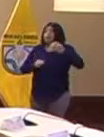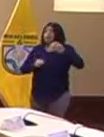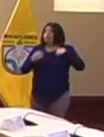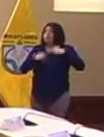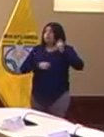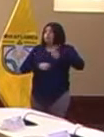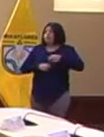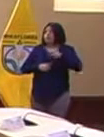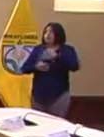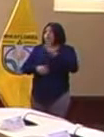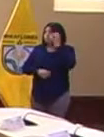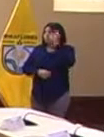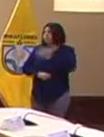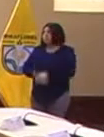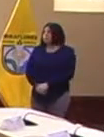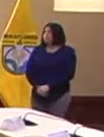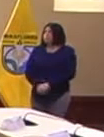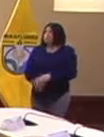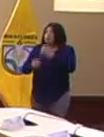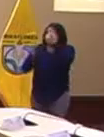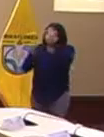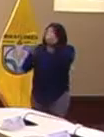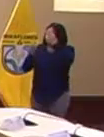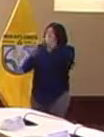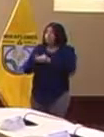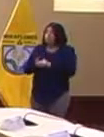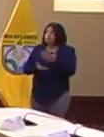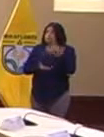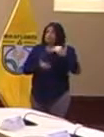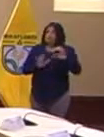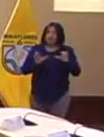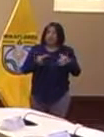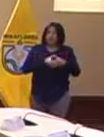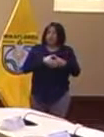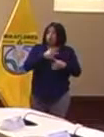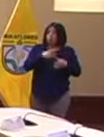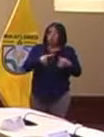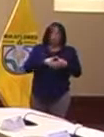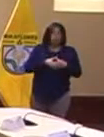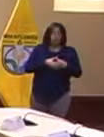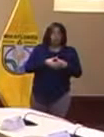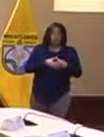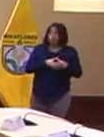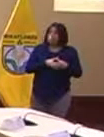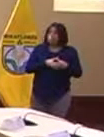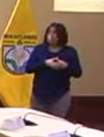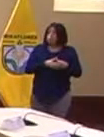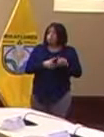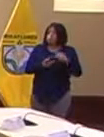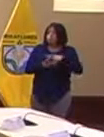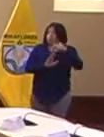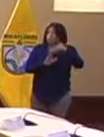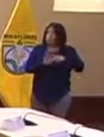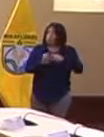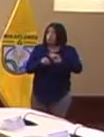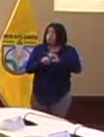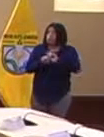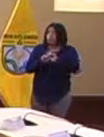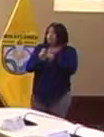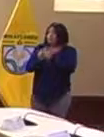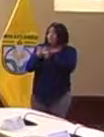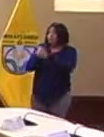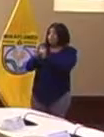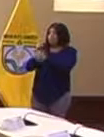de Miraflores. Ya, para informar que este proyecto lo vimos en comisión. Es un proyecto efectivamente que modifica el